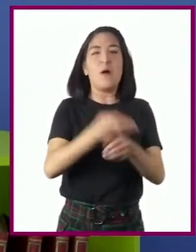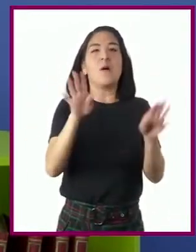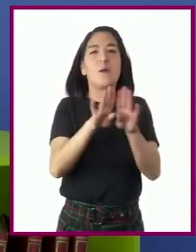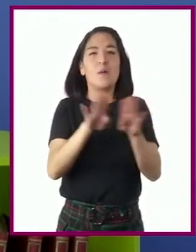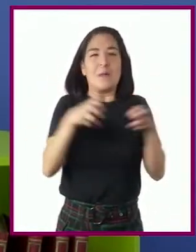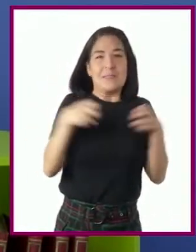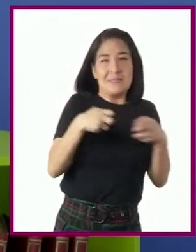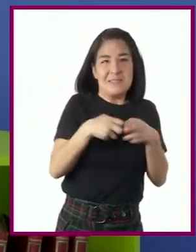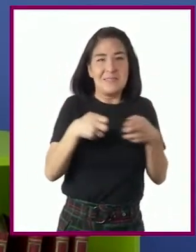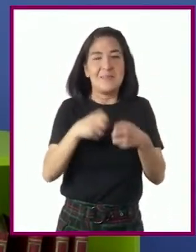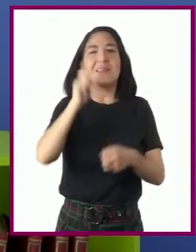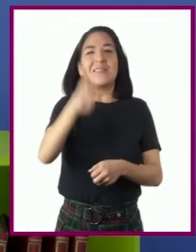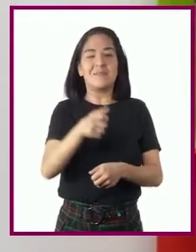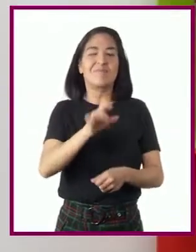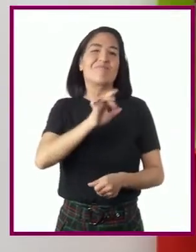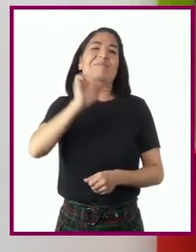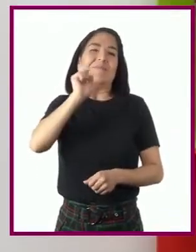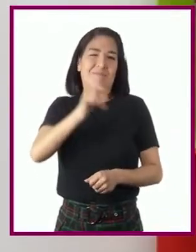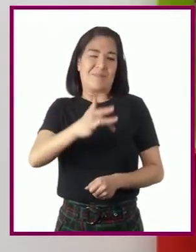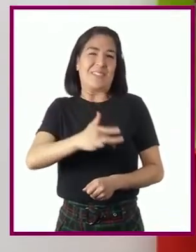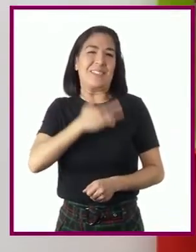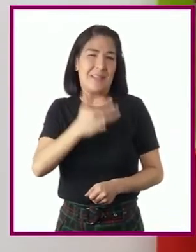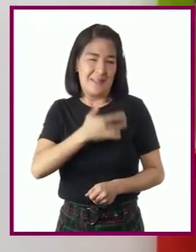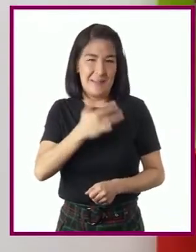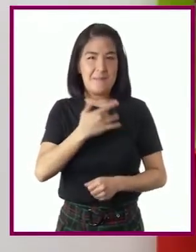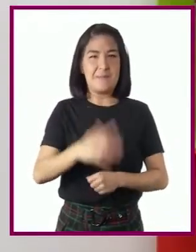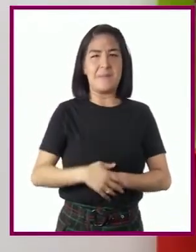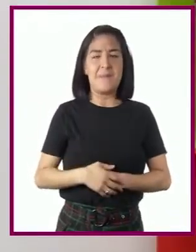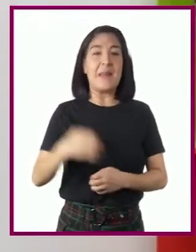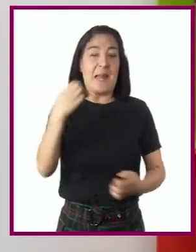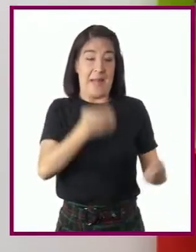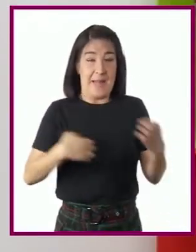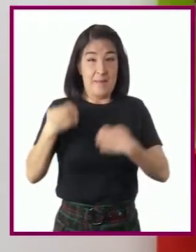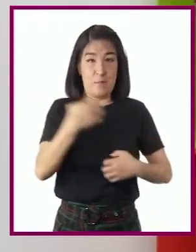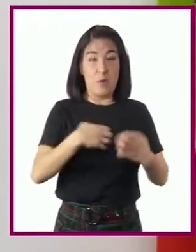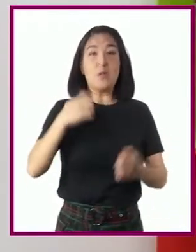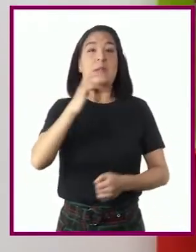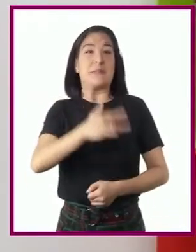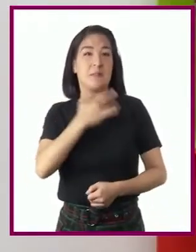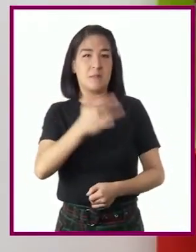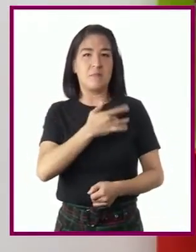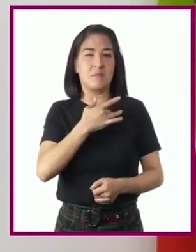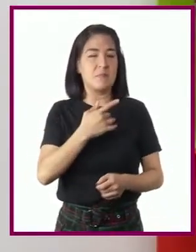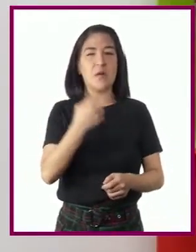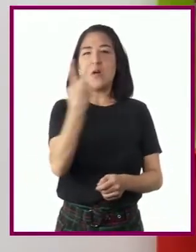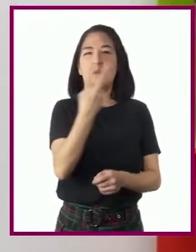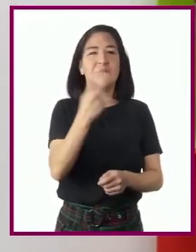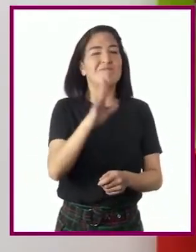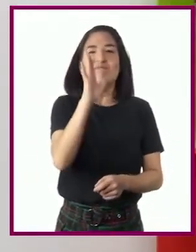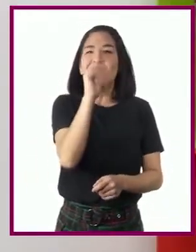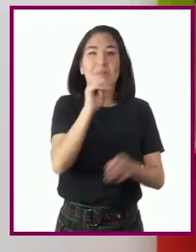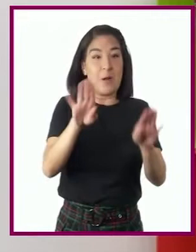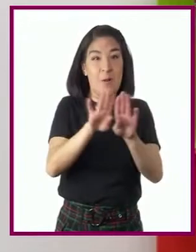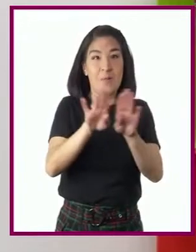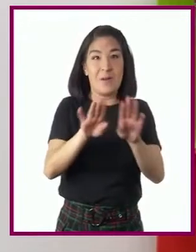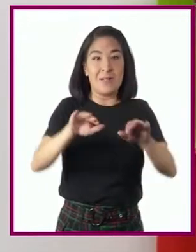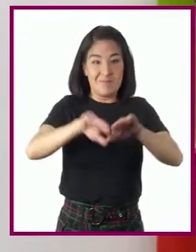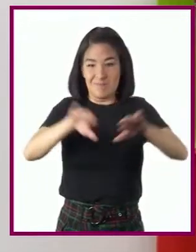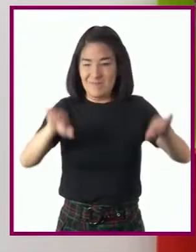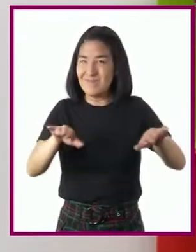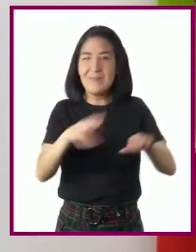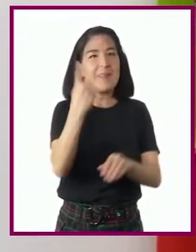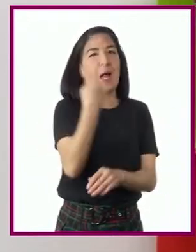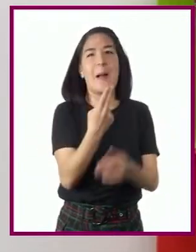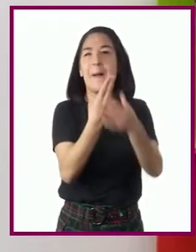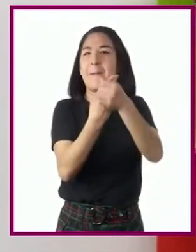ha convertido en un sentimiento. La emoción y el sentimiento son inseparables. Resulta difícil